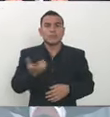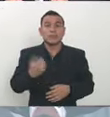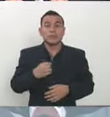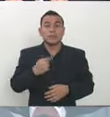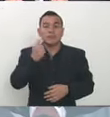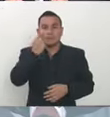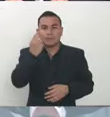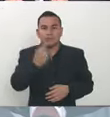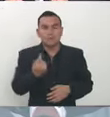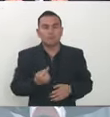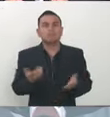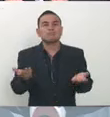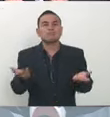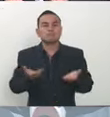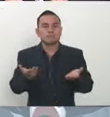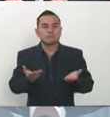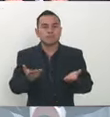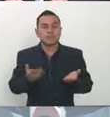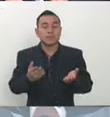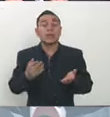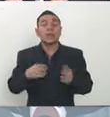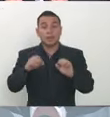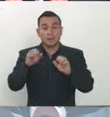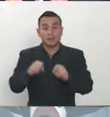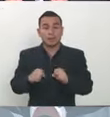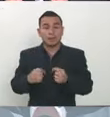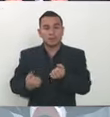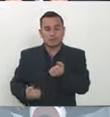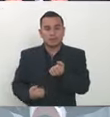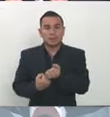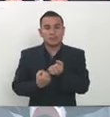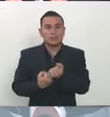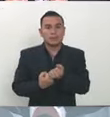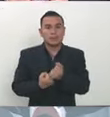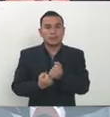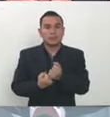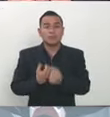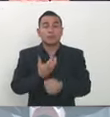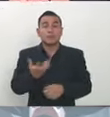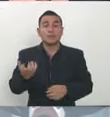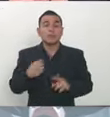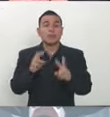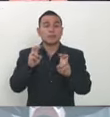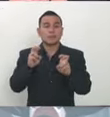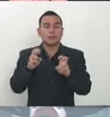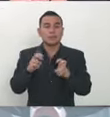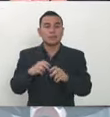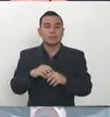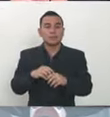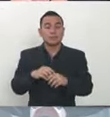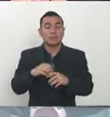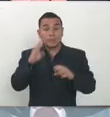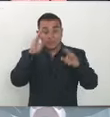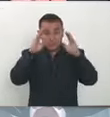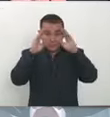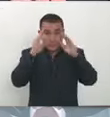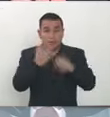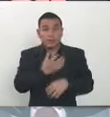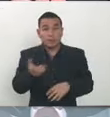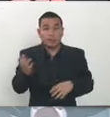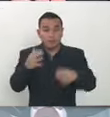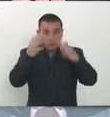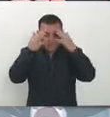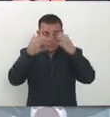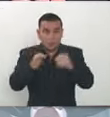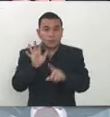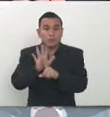vamos a sumar para coadyuvar en esta labor. Saludamos positivamente la disposición de